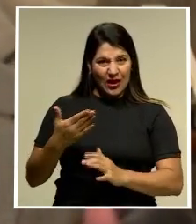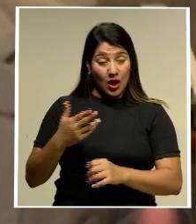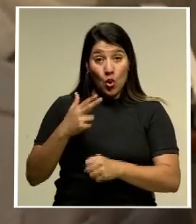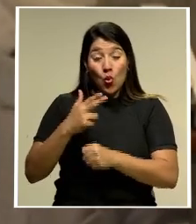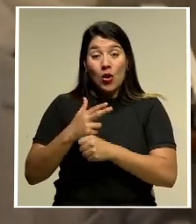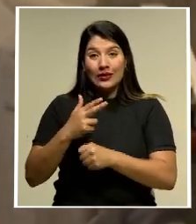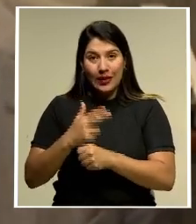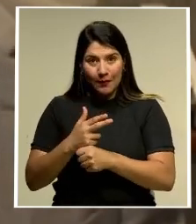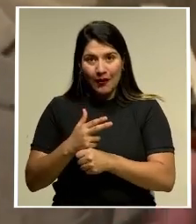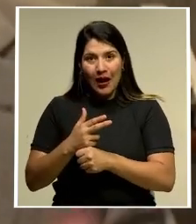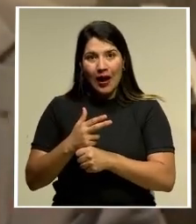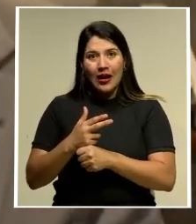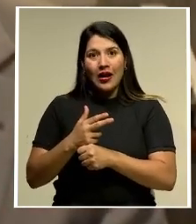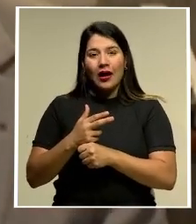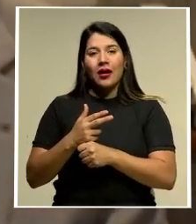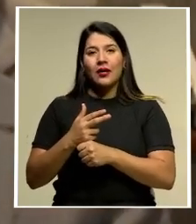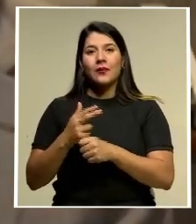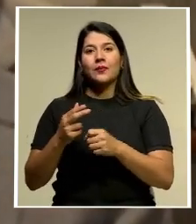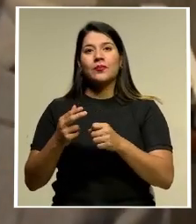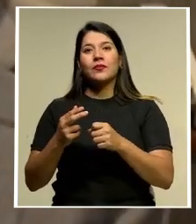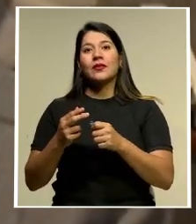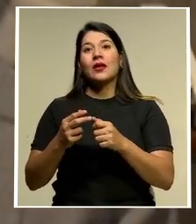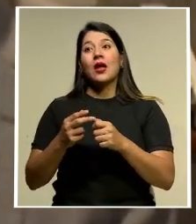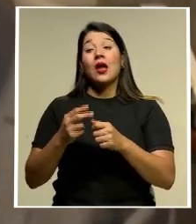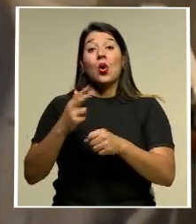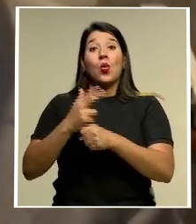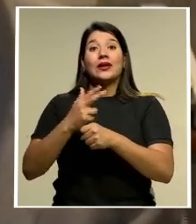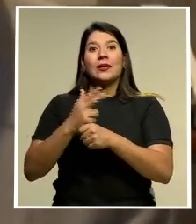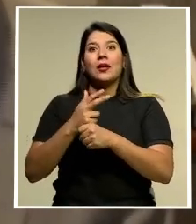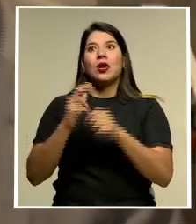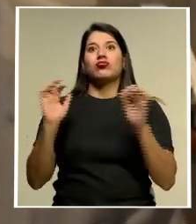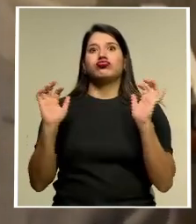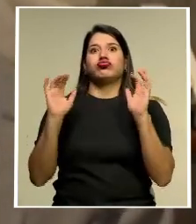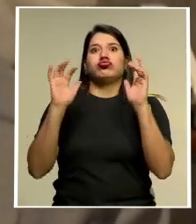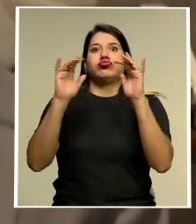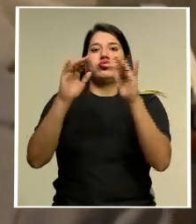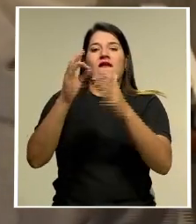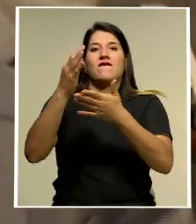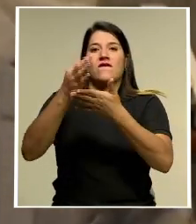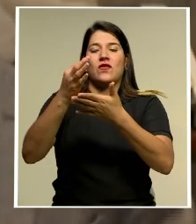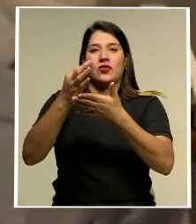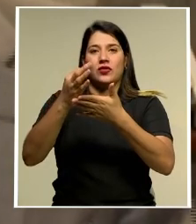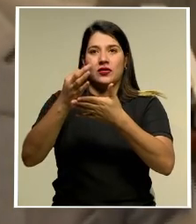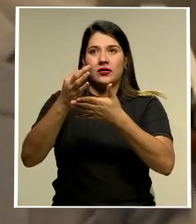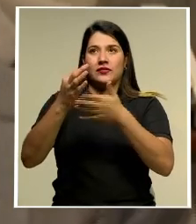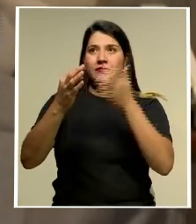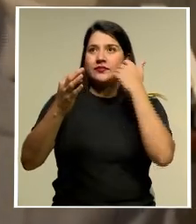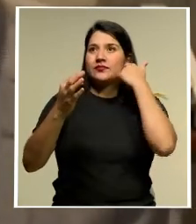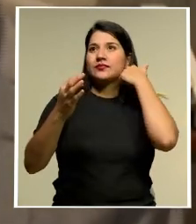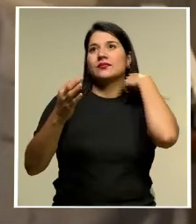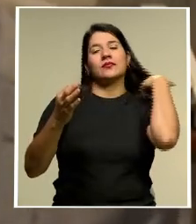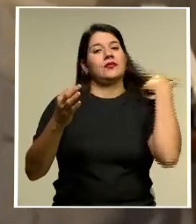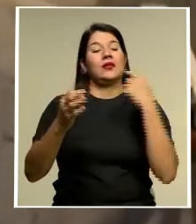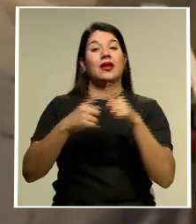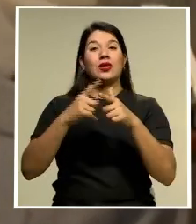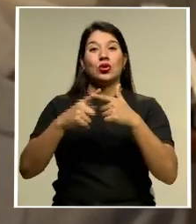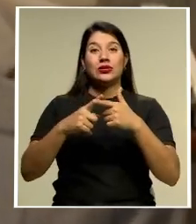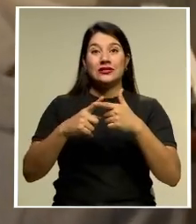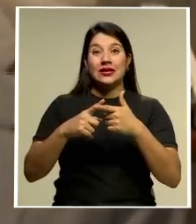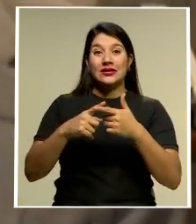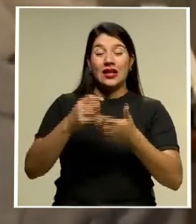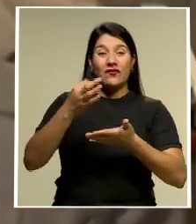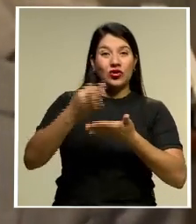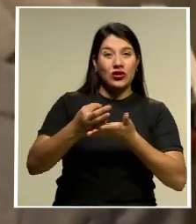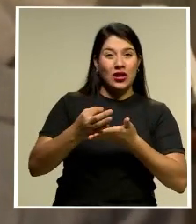la práctica corría en la frontera sur de Estados Unidos a la frontera entre Guatemala, Salvador y